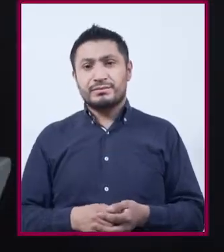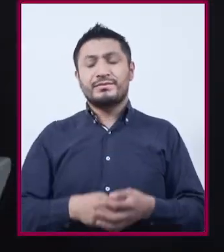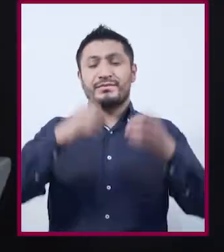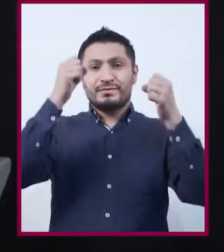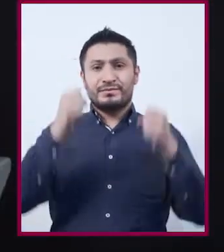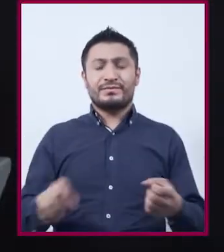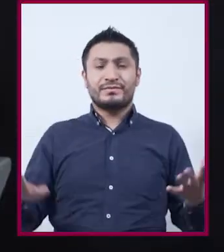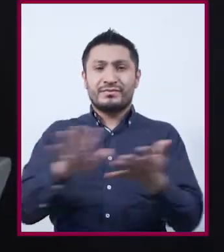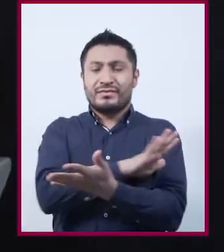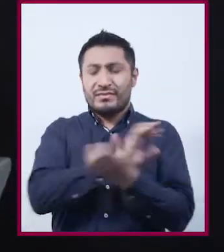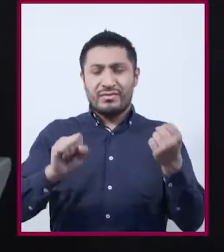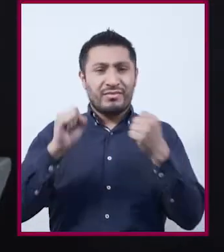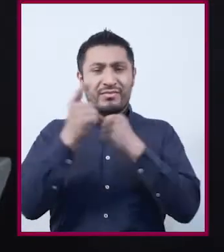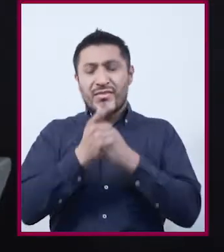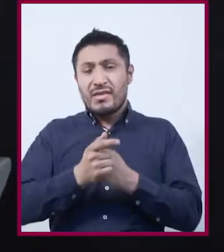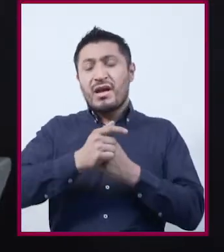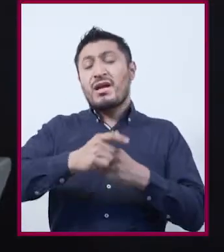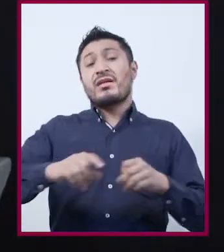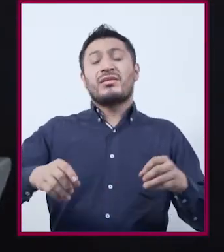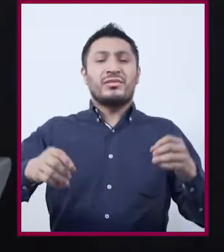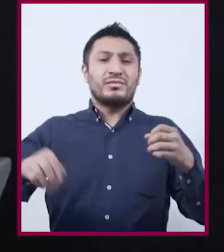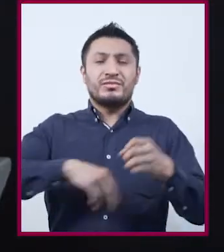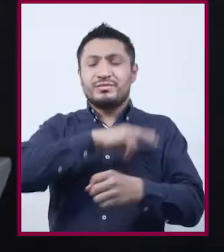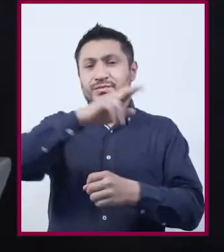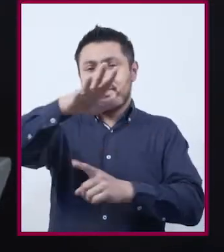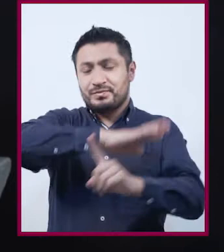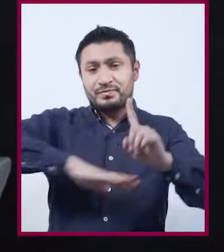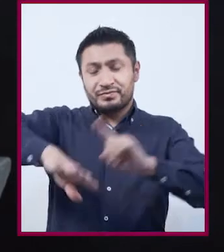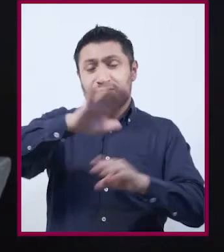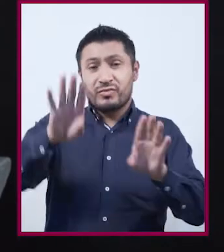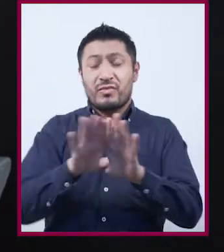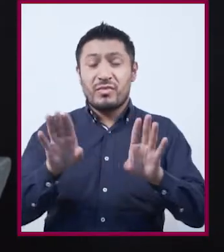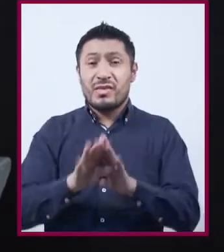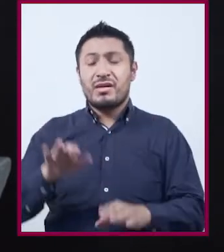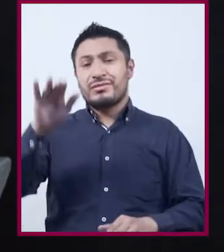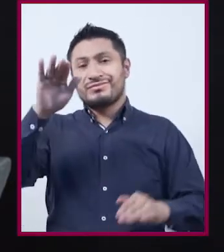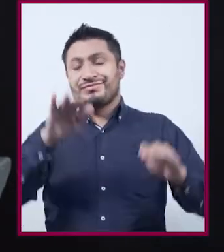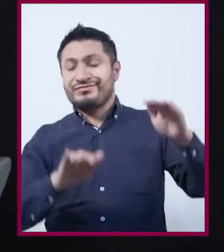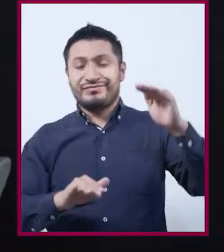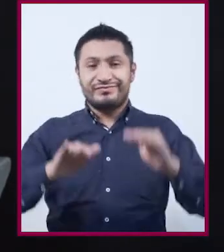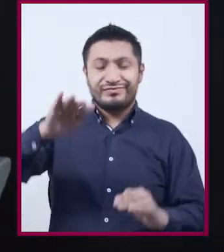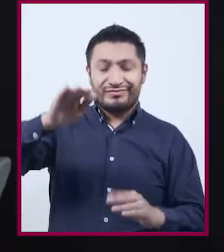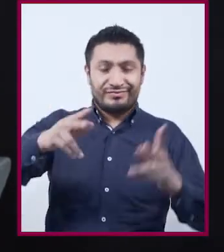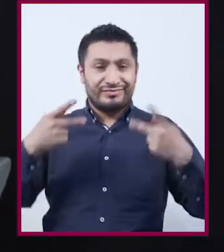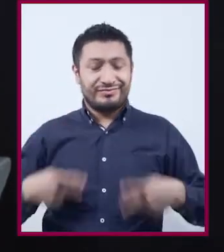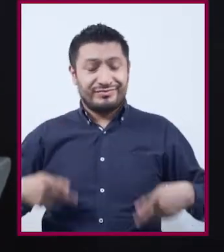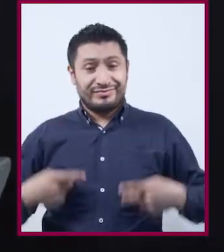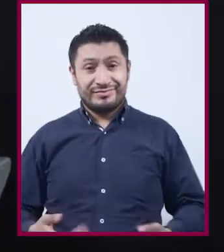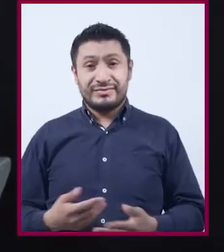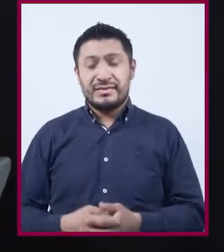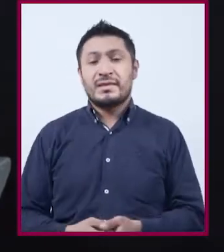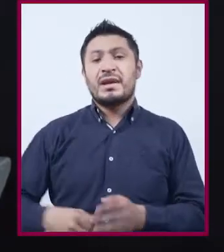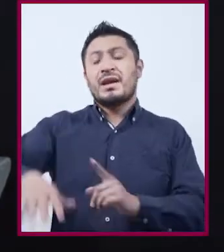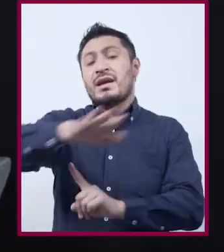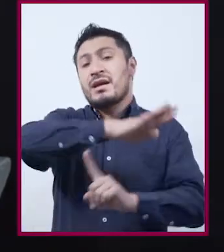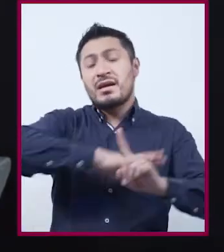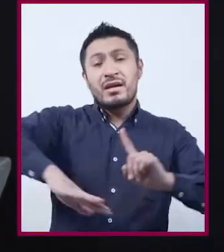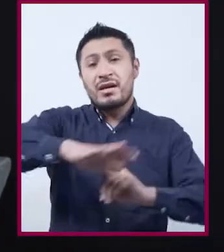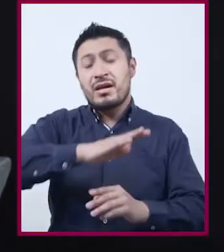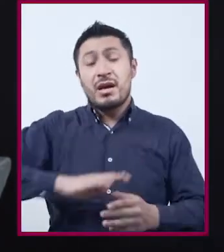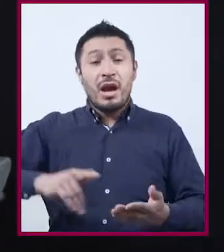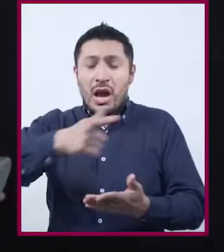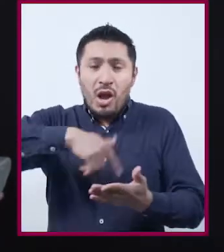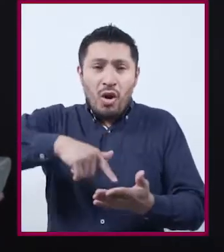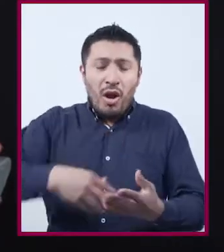Sin duda, los desastres que ocasionan algunos fenómenos naturales generan inestabilidad para las y los seres que habitamos esta tierra.